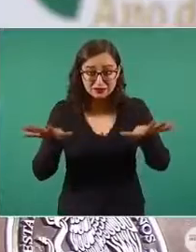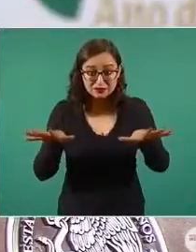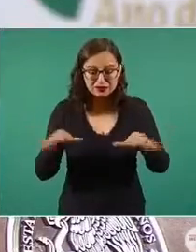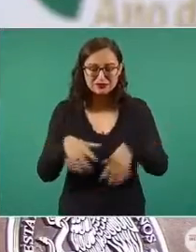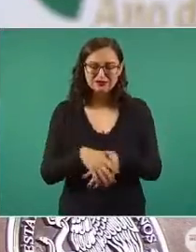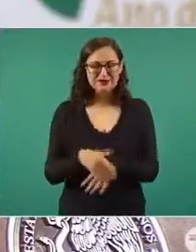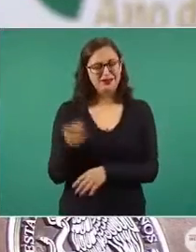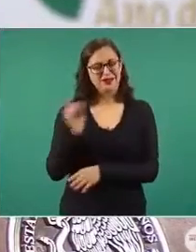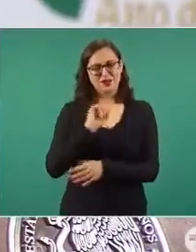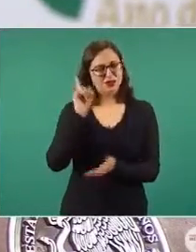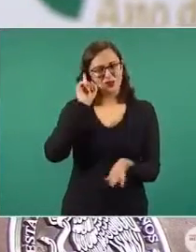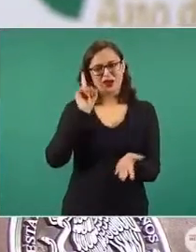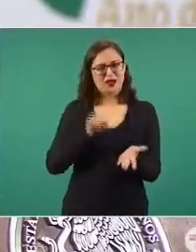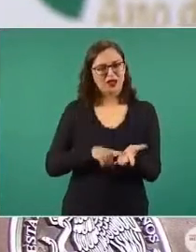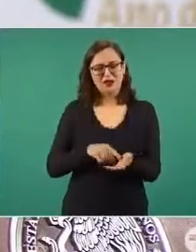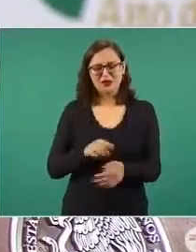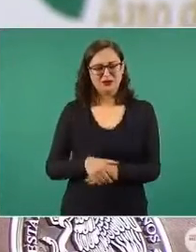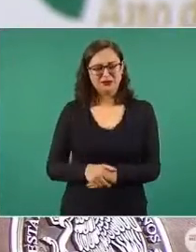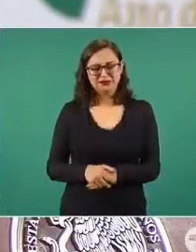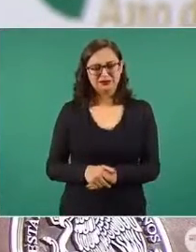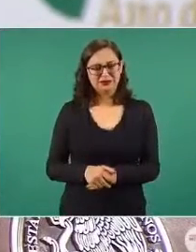A ver, ¿por qué no la pones otra vez?